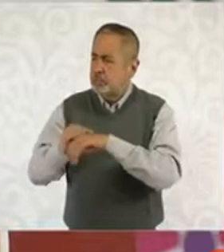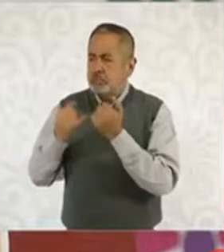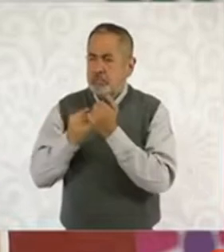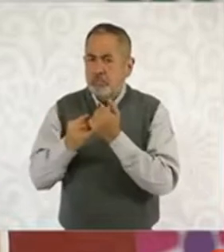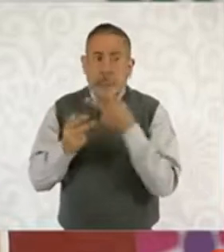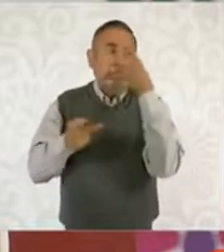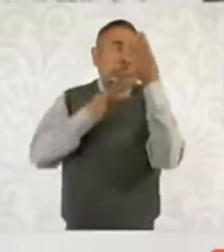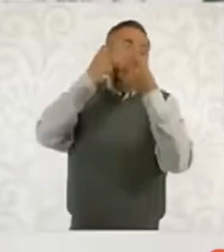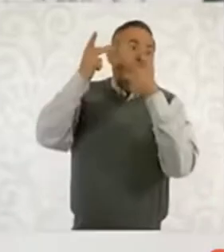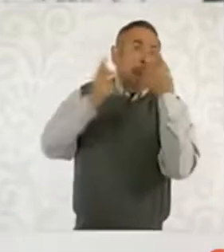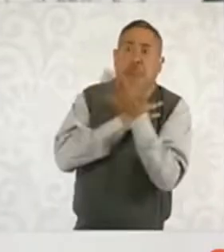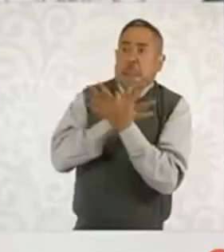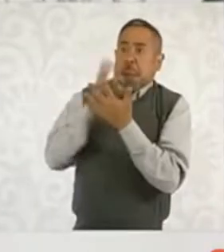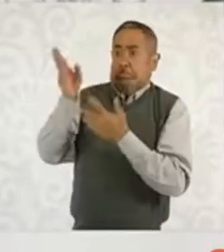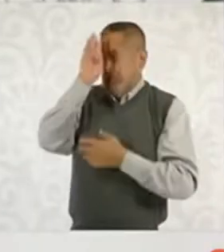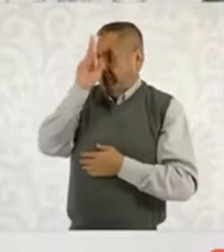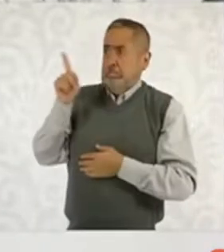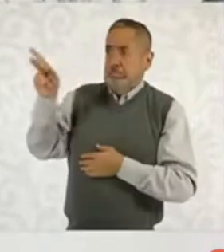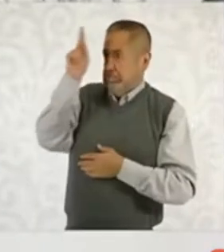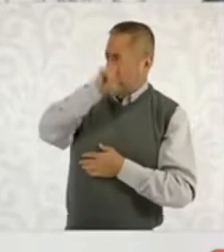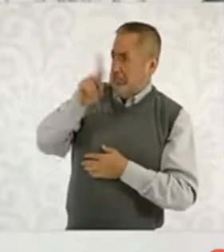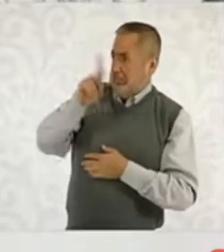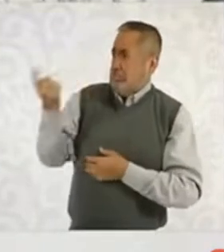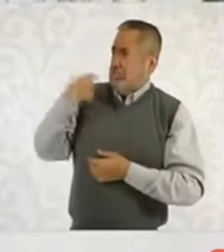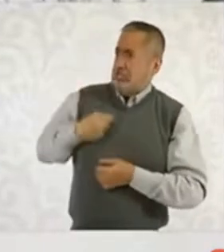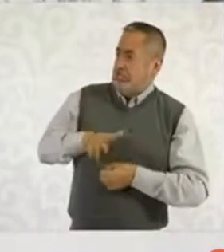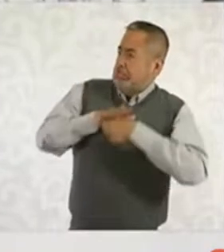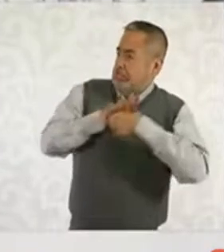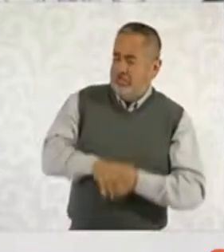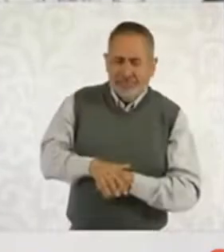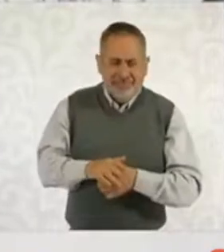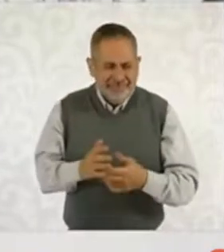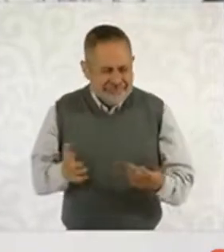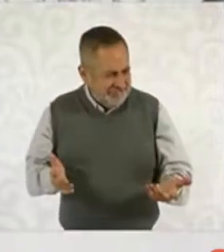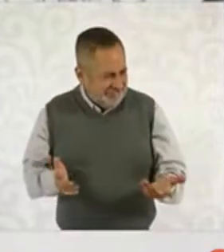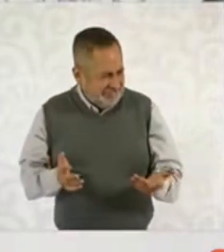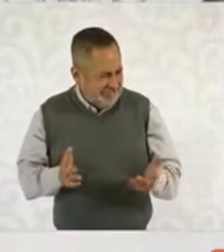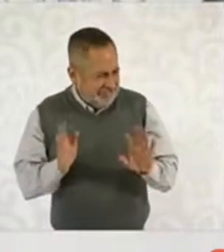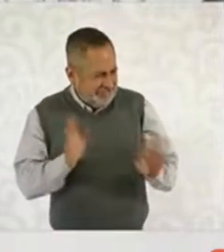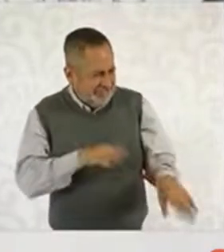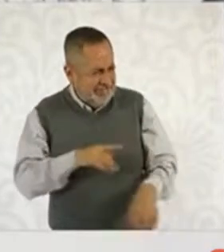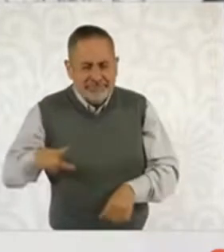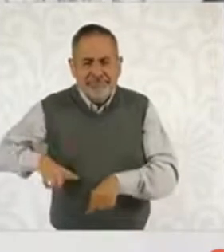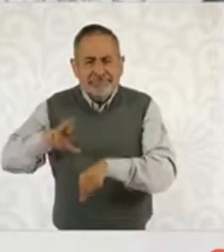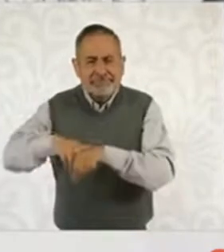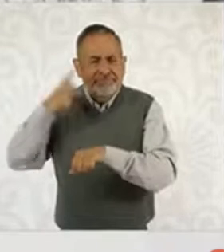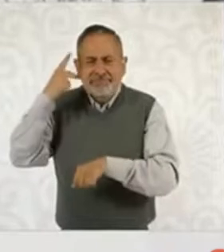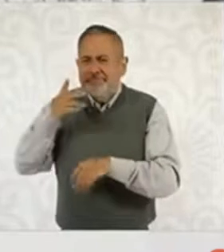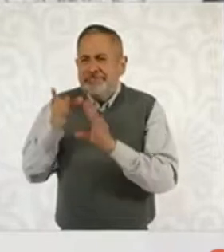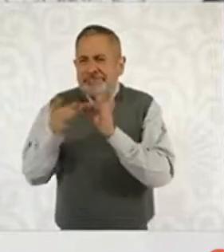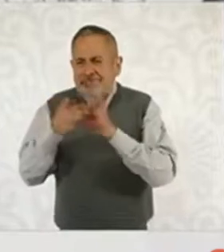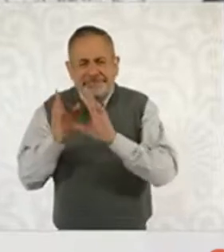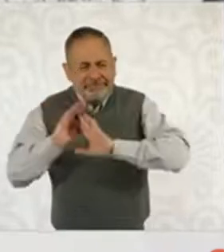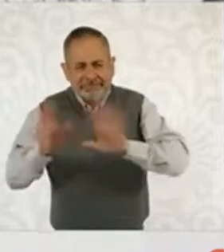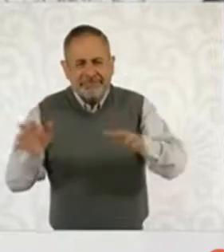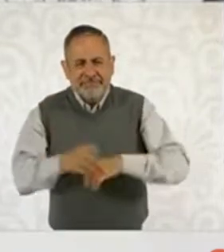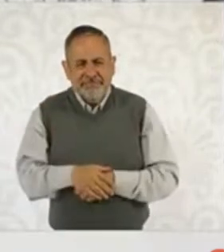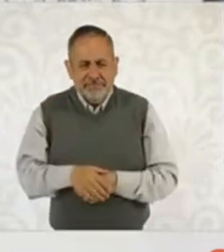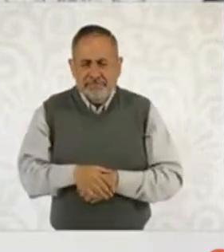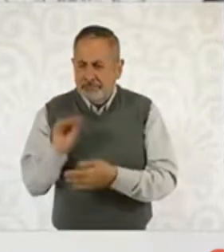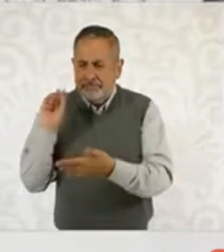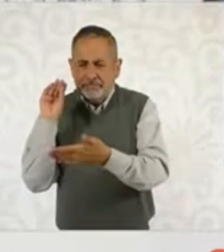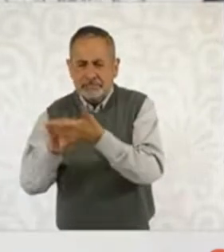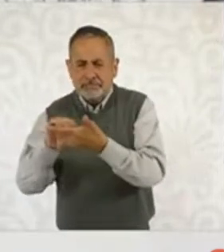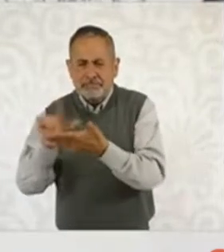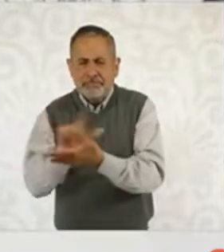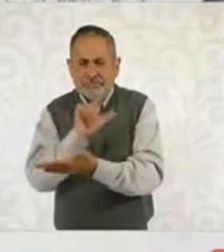Ese es el objetivo de la ley que presentó el gobernador de Puebla. Y en todo caso que ahí quede establecido en la